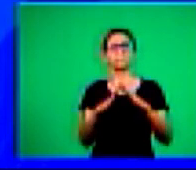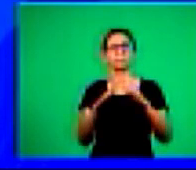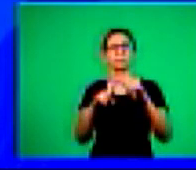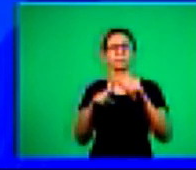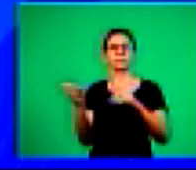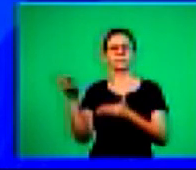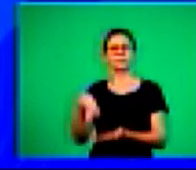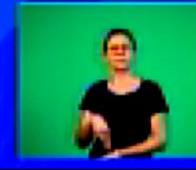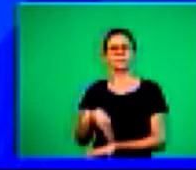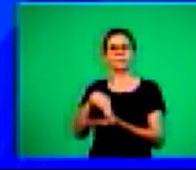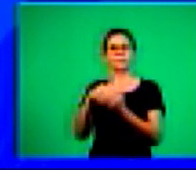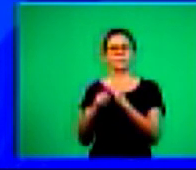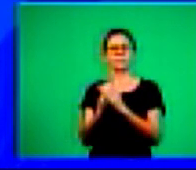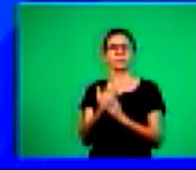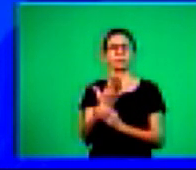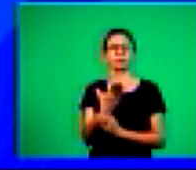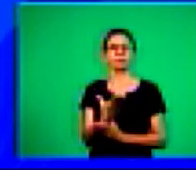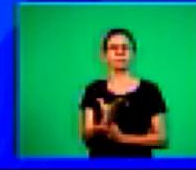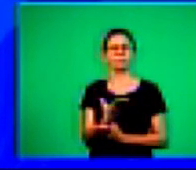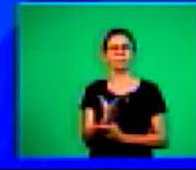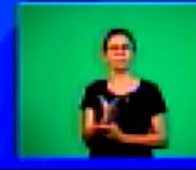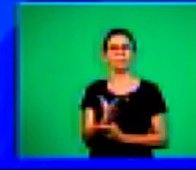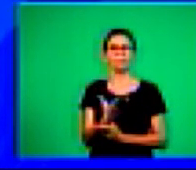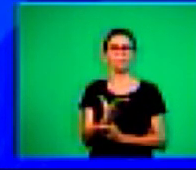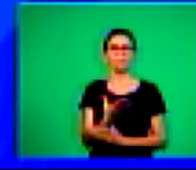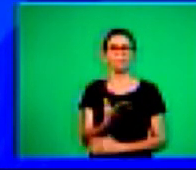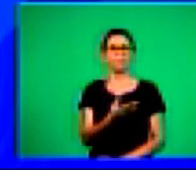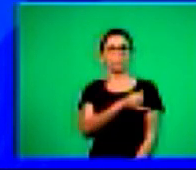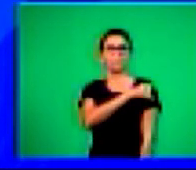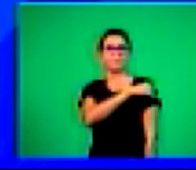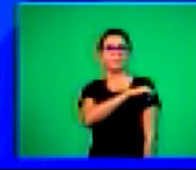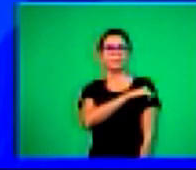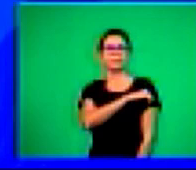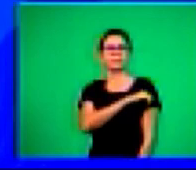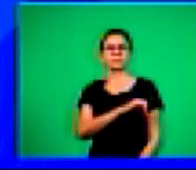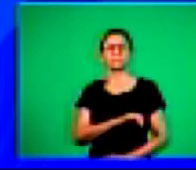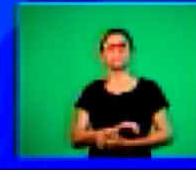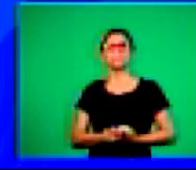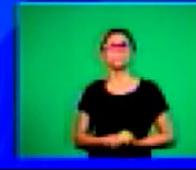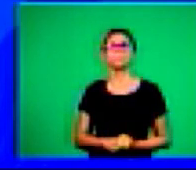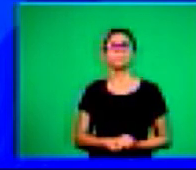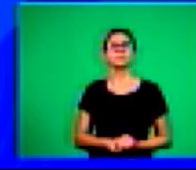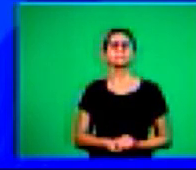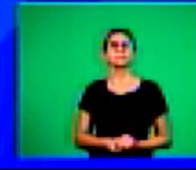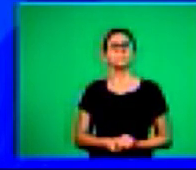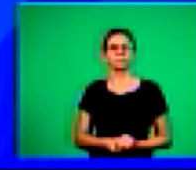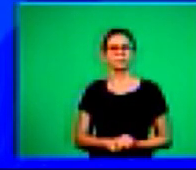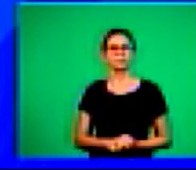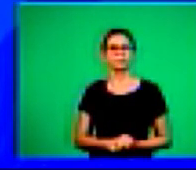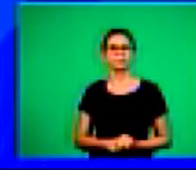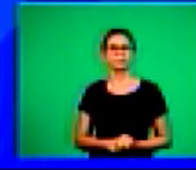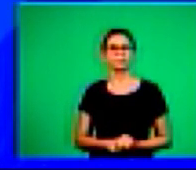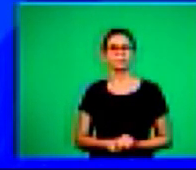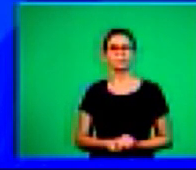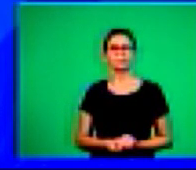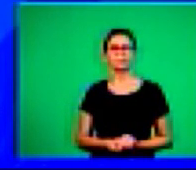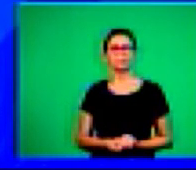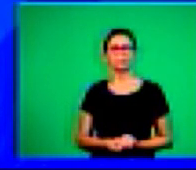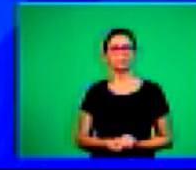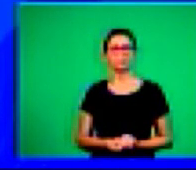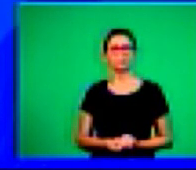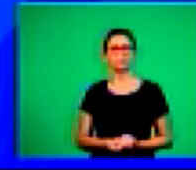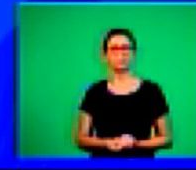de la iglesia cristiana maranatha en y tacurú sa multi tacuruzal río de janeiro en el